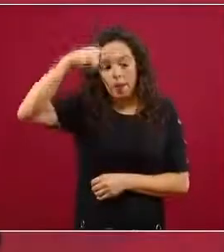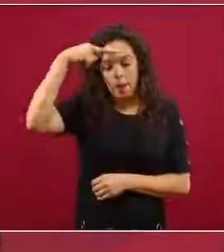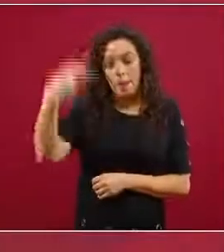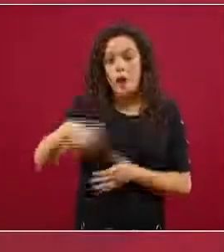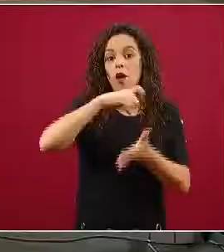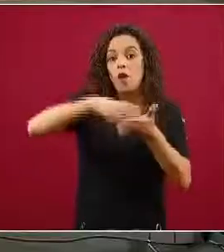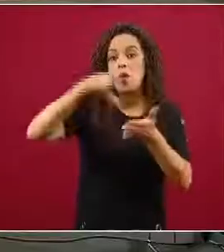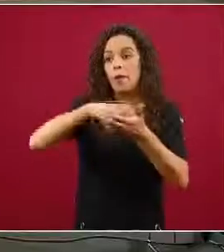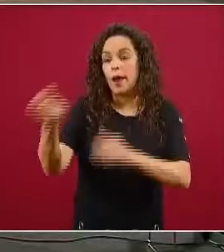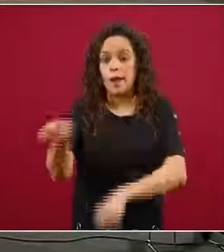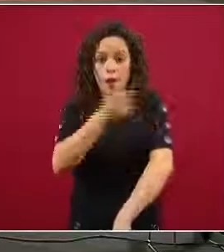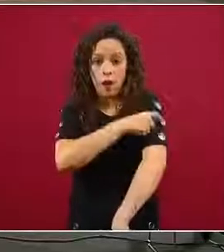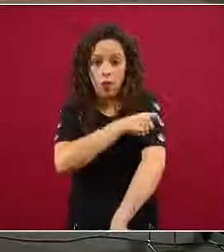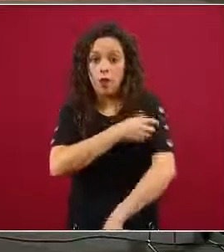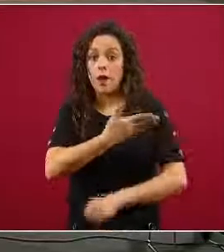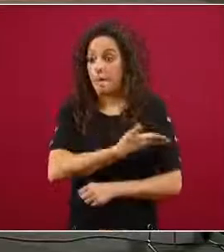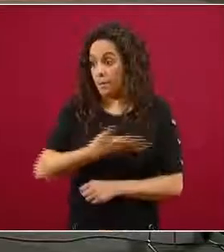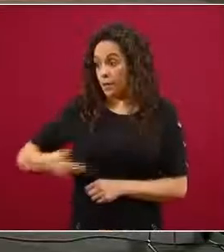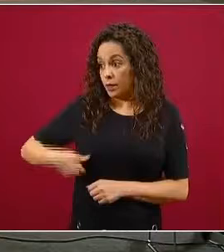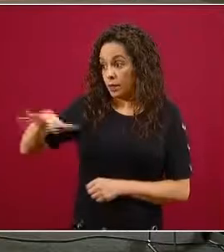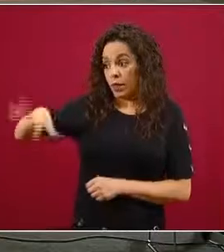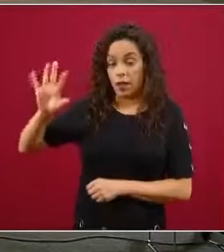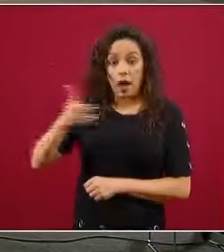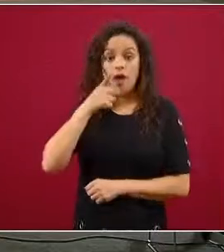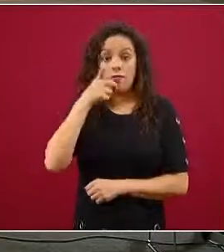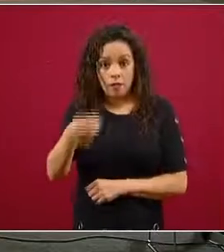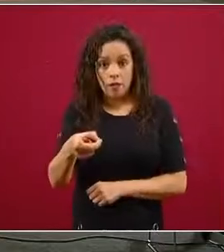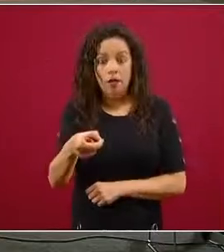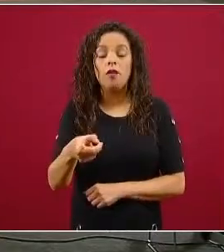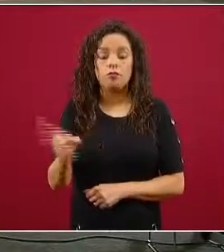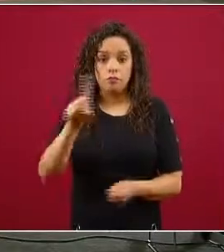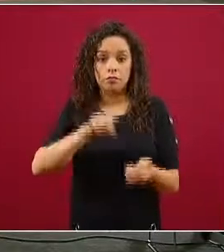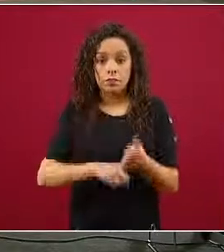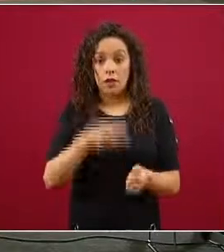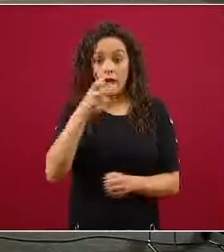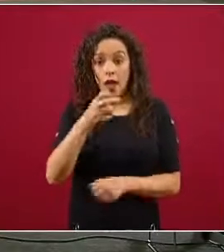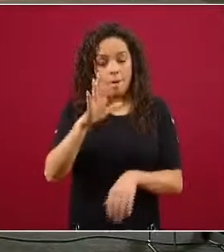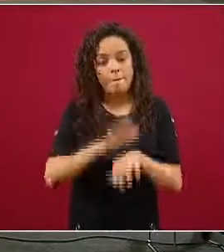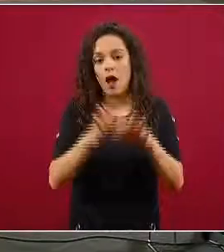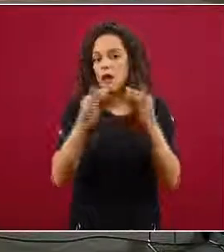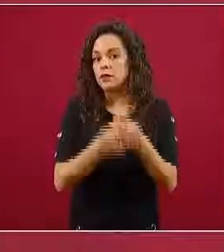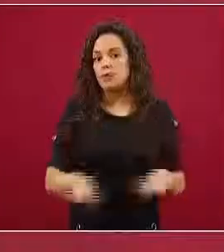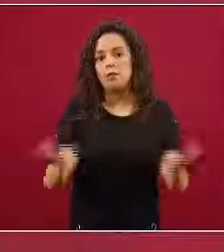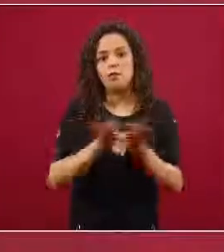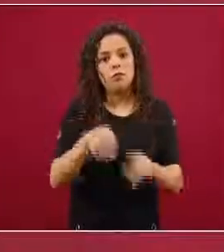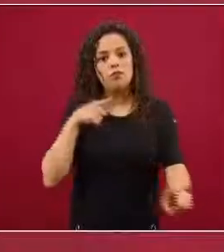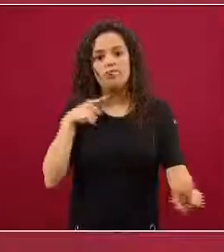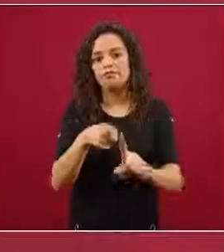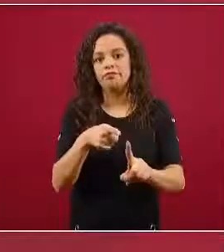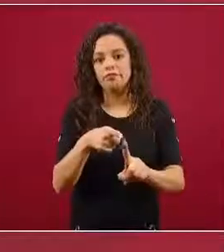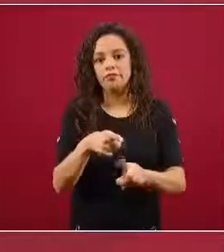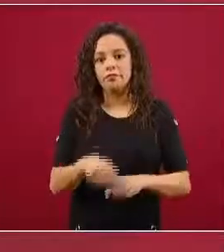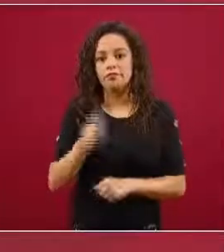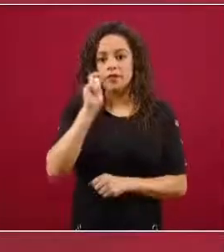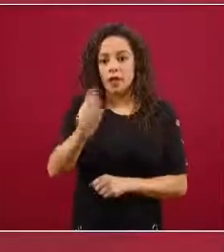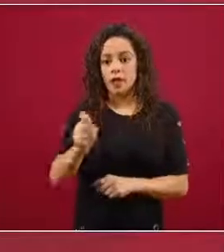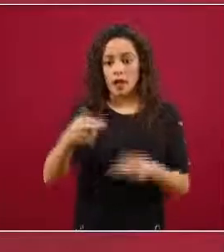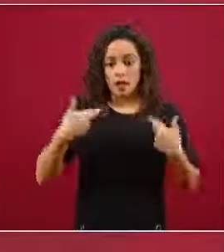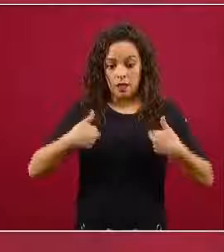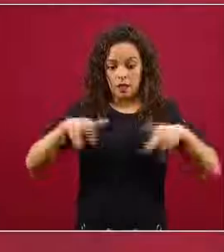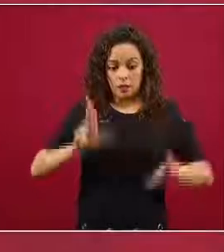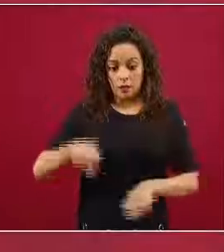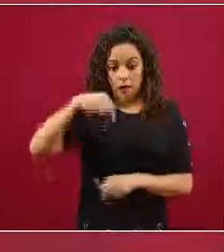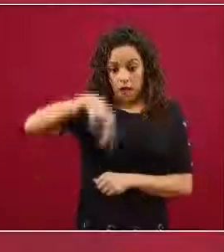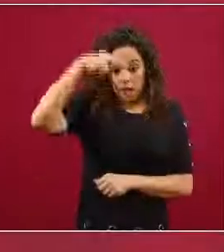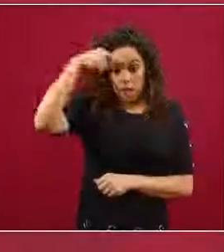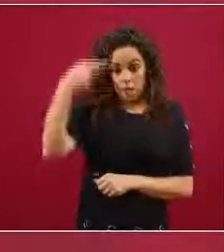que México se encamine a este mecanismo como el mecanismo preferencial. ¿Quién representa a la Organización Mundial, a México en la Organización